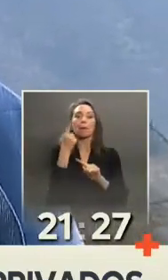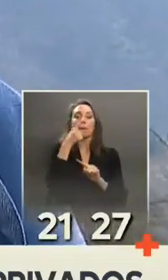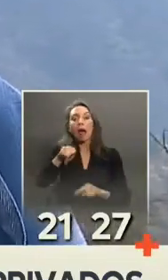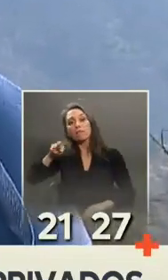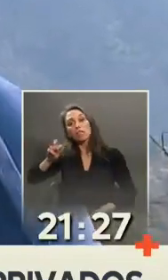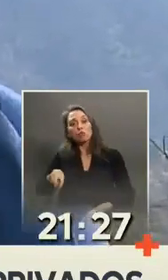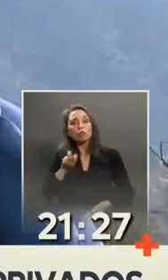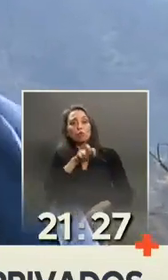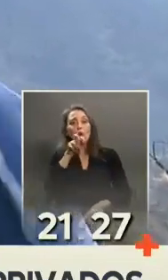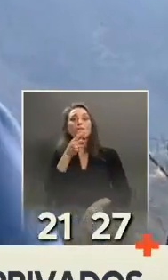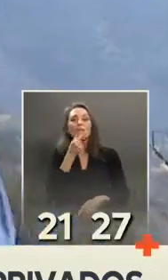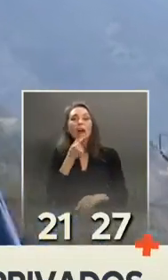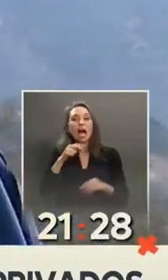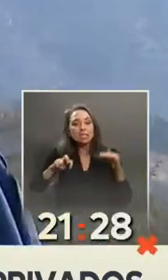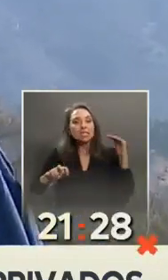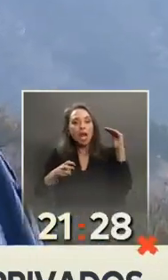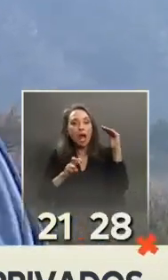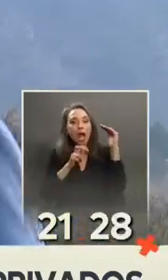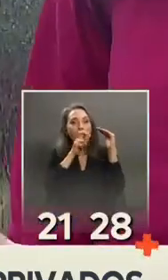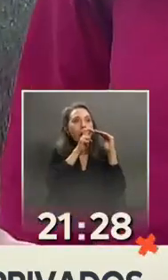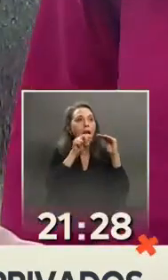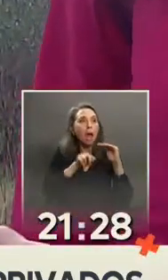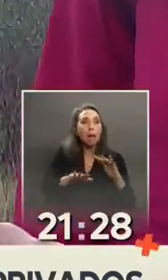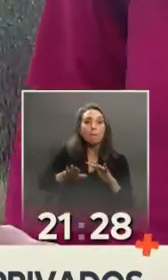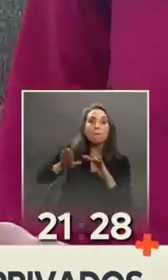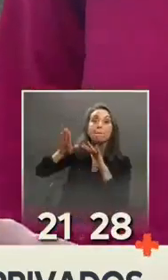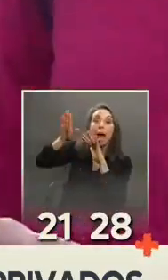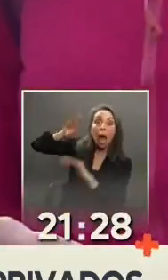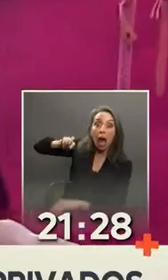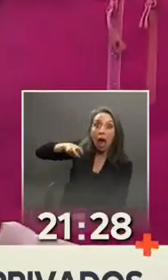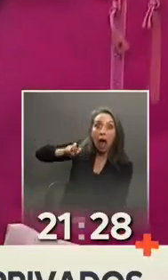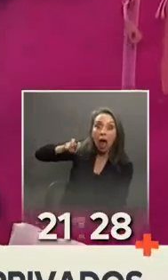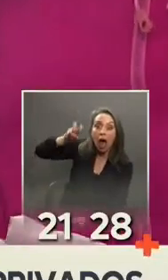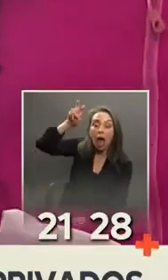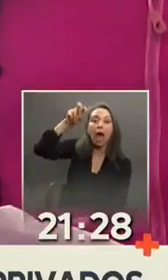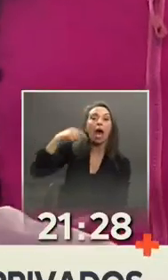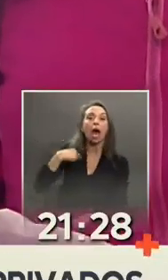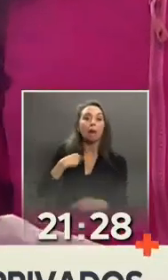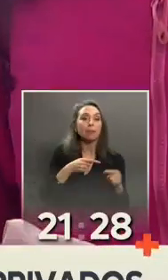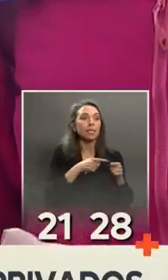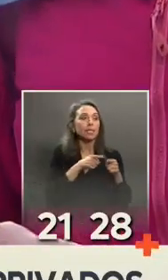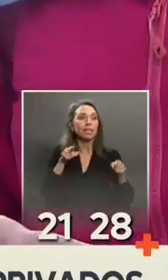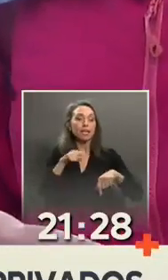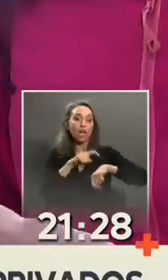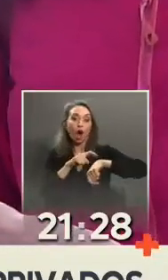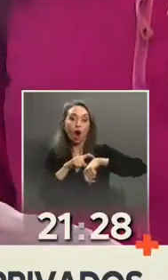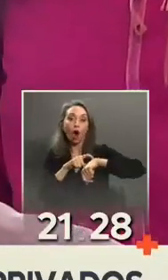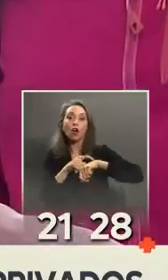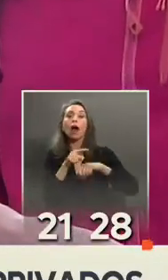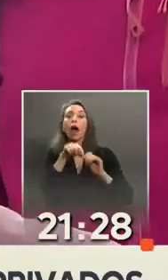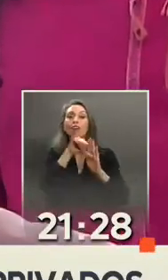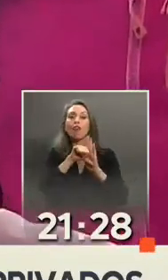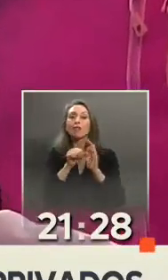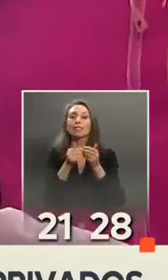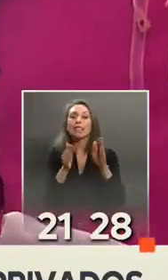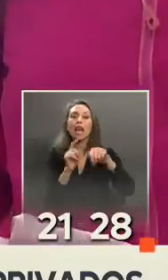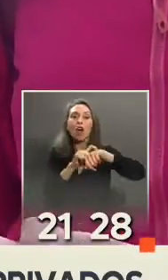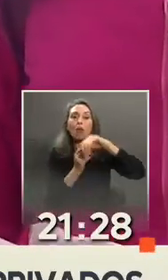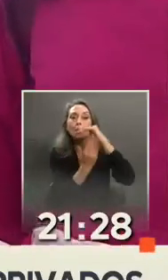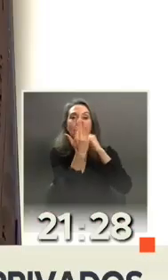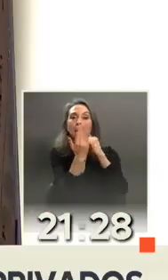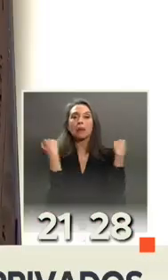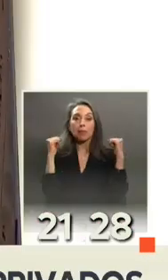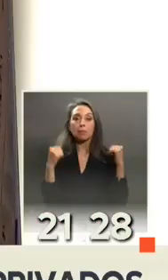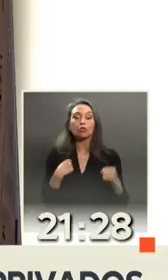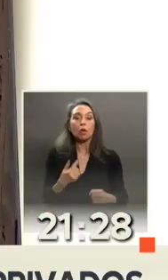sé yo, y después puede hacer todo esto. Sí, a mí la franja deportiva como que me motivó y promovió muchísimo a empezar a hacer deporte y de manera como más